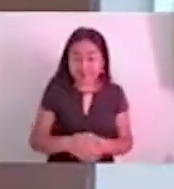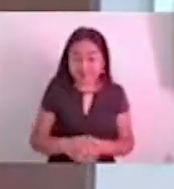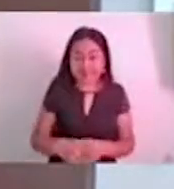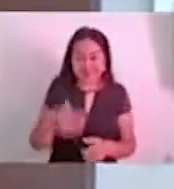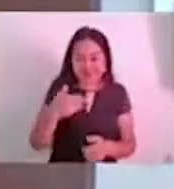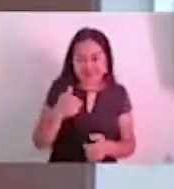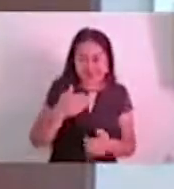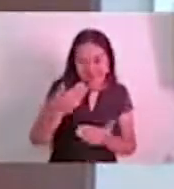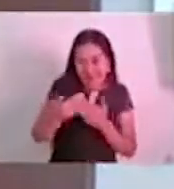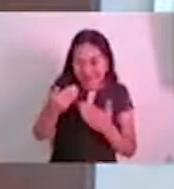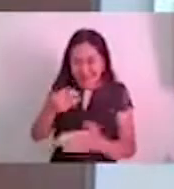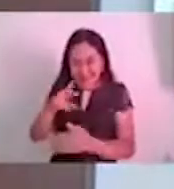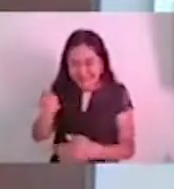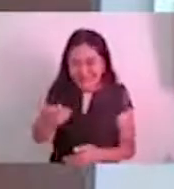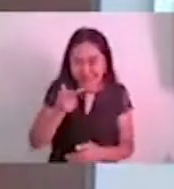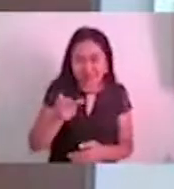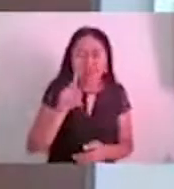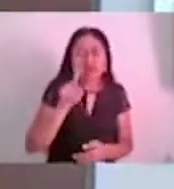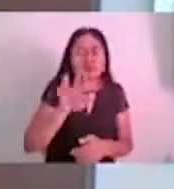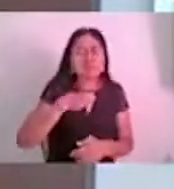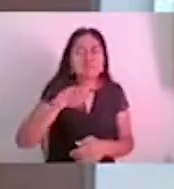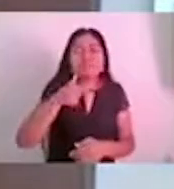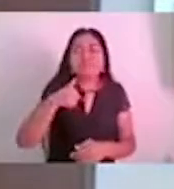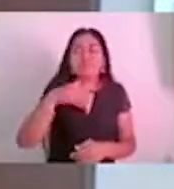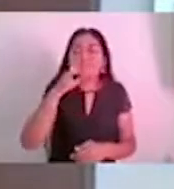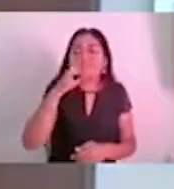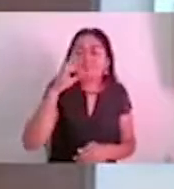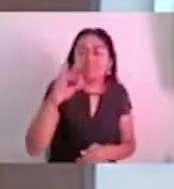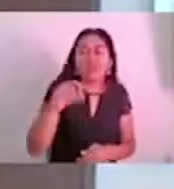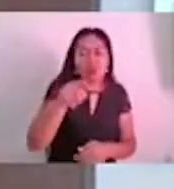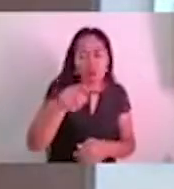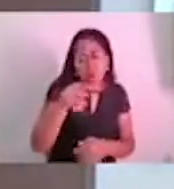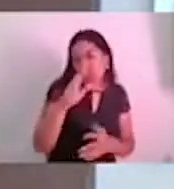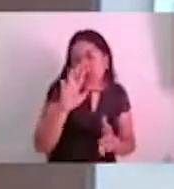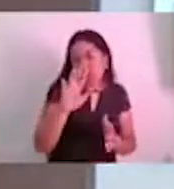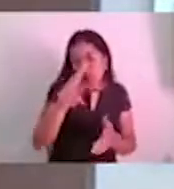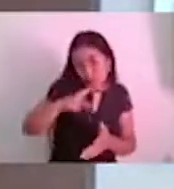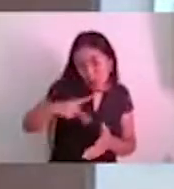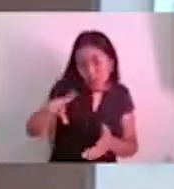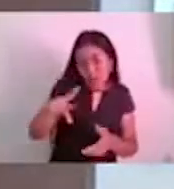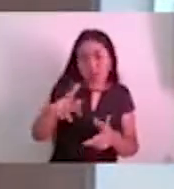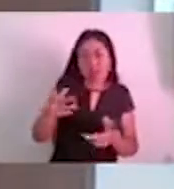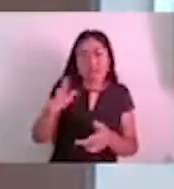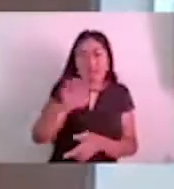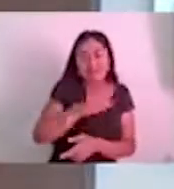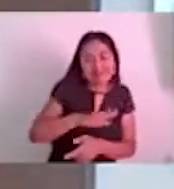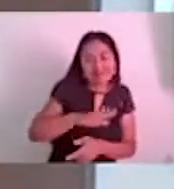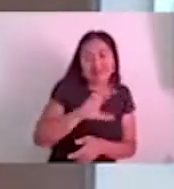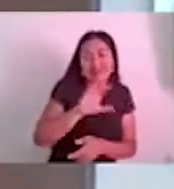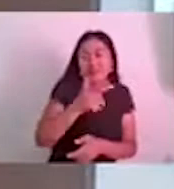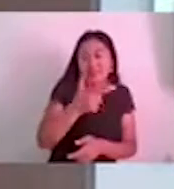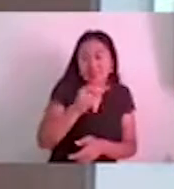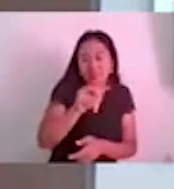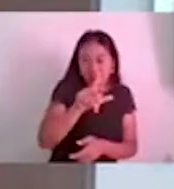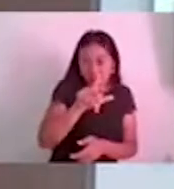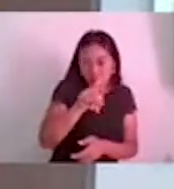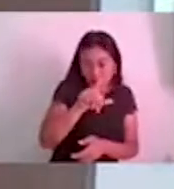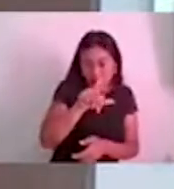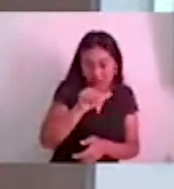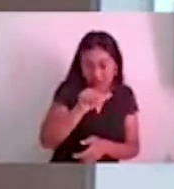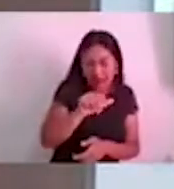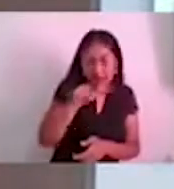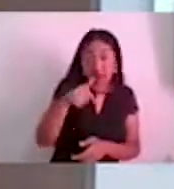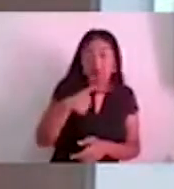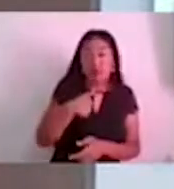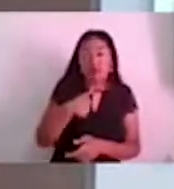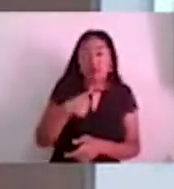preguntas, a mí me gustaría que tú, como cronista de Puebla y de Cholula, teniendo el privilegio de tenerte el día de hoy